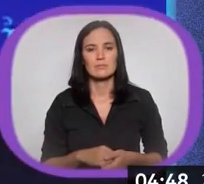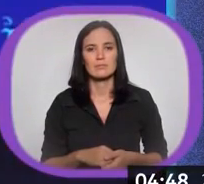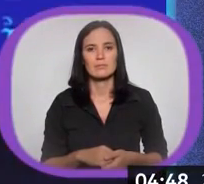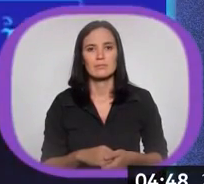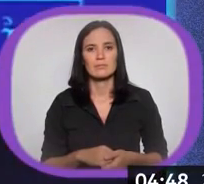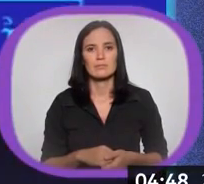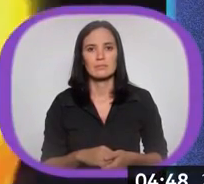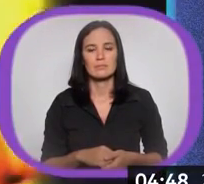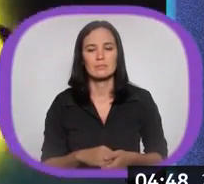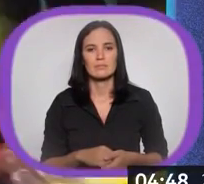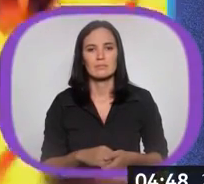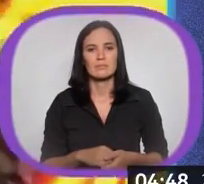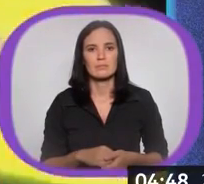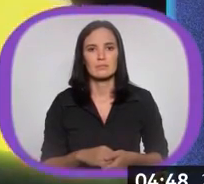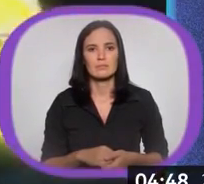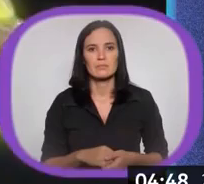Firma maximal